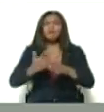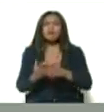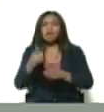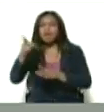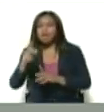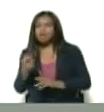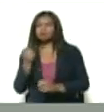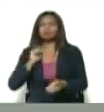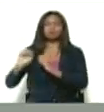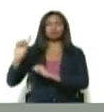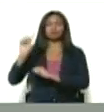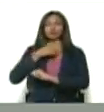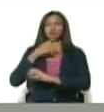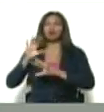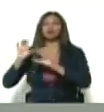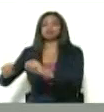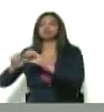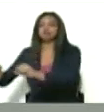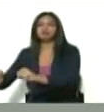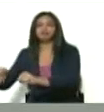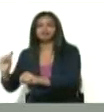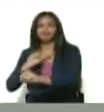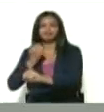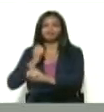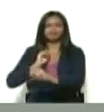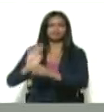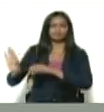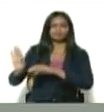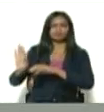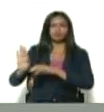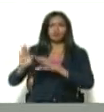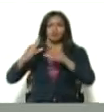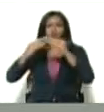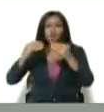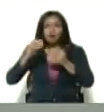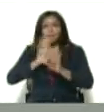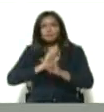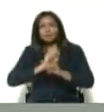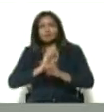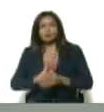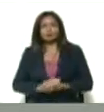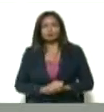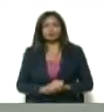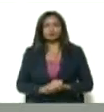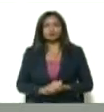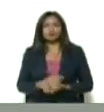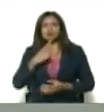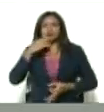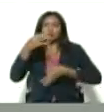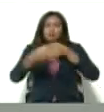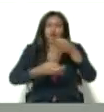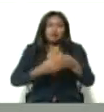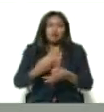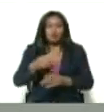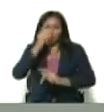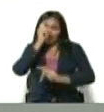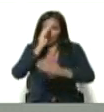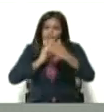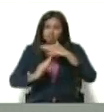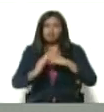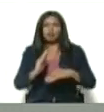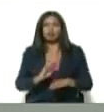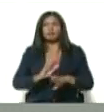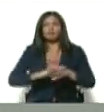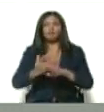un antiimperialista, por enfrentar el imperio romano con todo su ser, con su palabra. Lo matan por ser